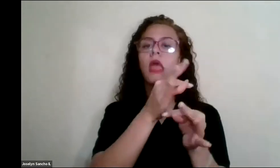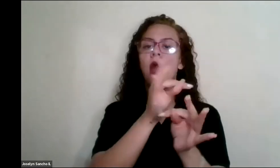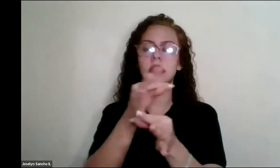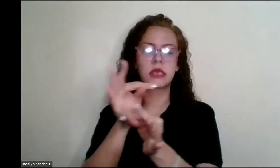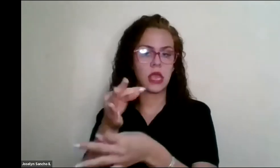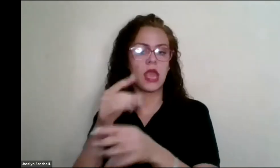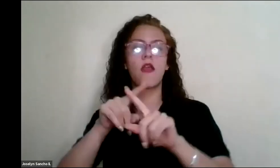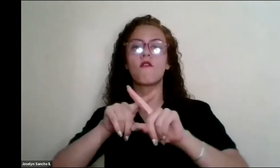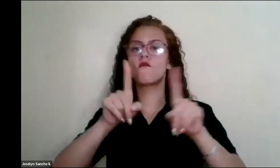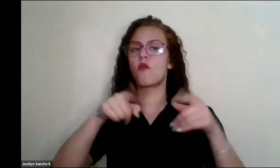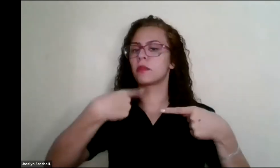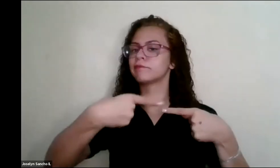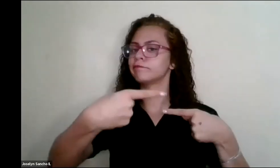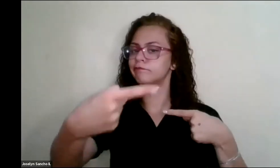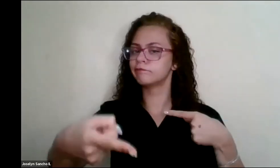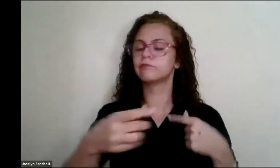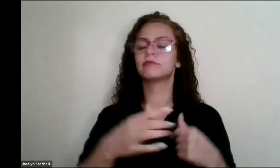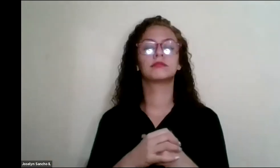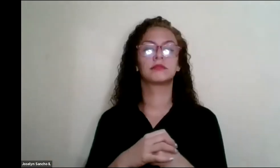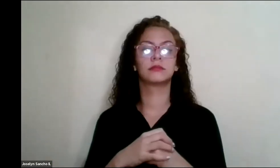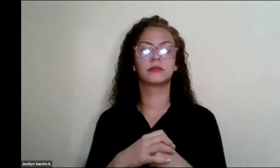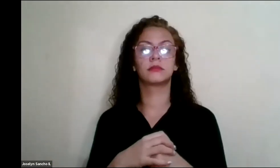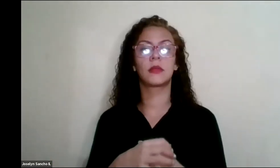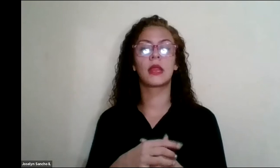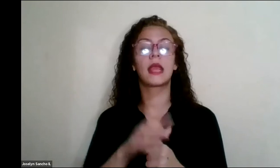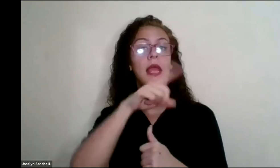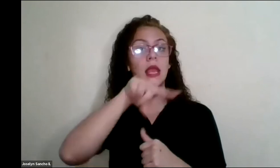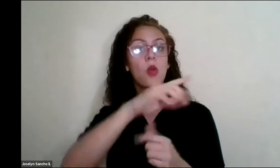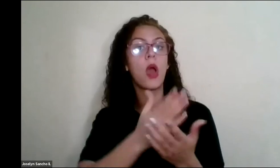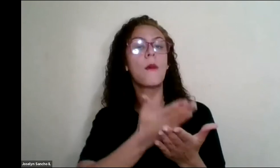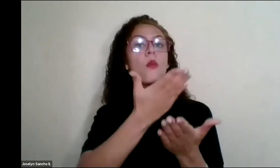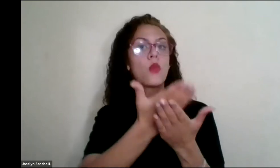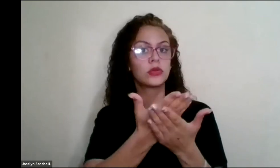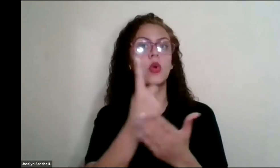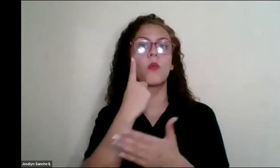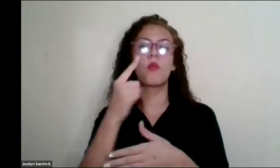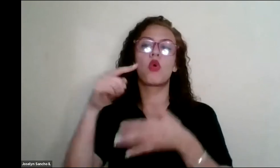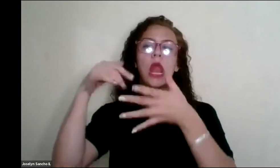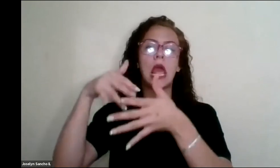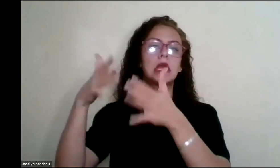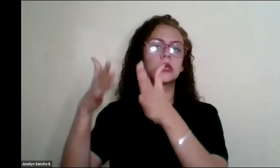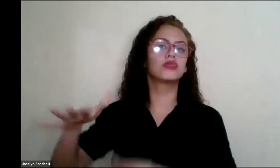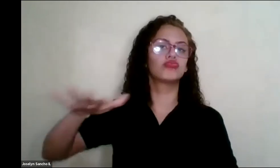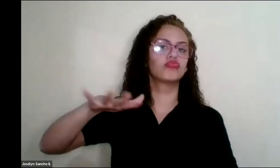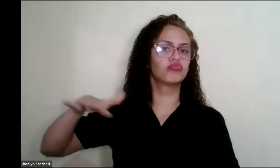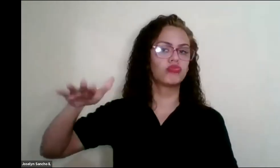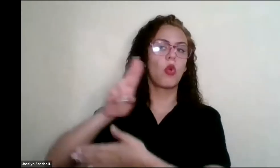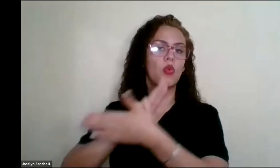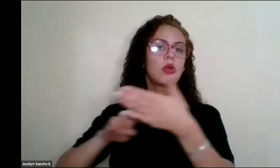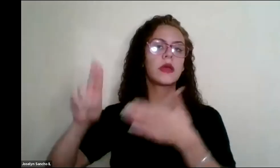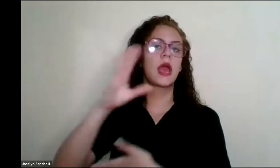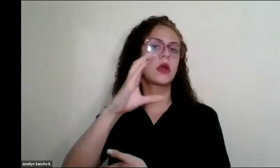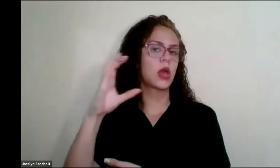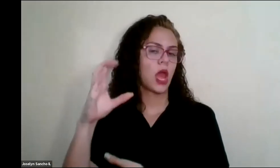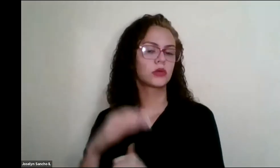forma simultánea que han sido propuestos por el estudiantado de la Universidad Castro